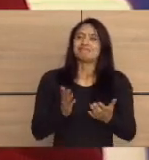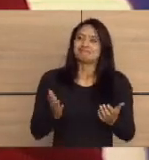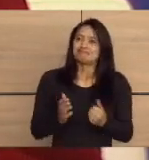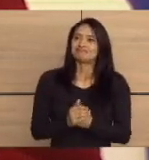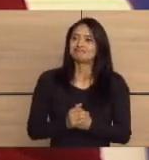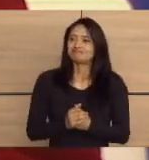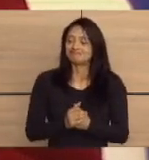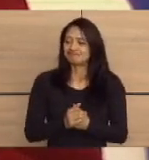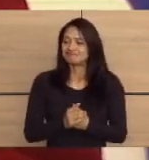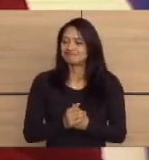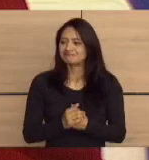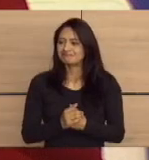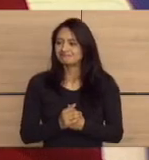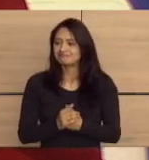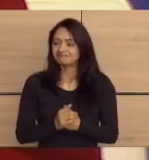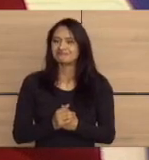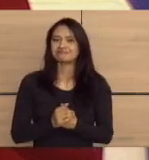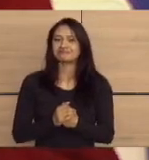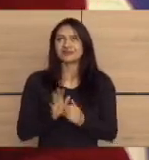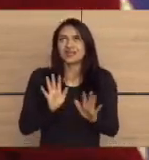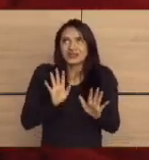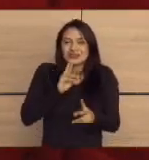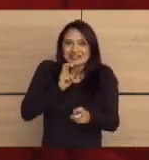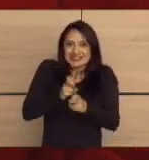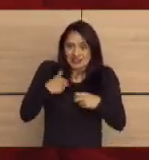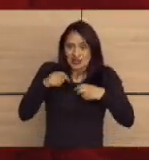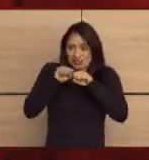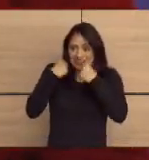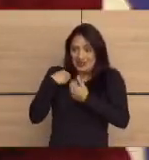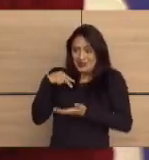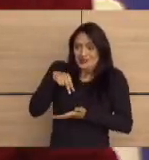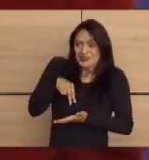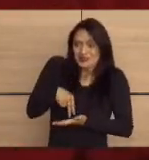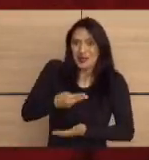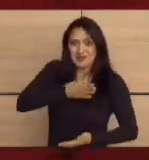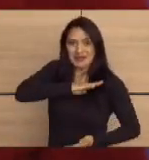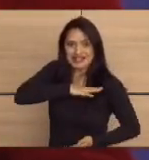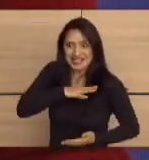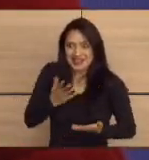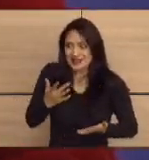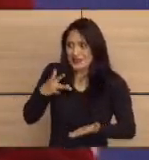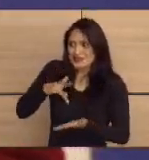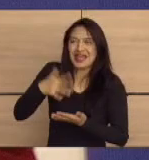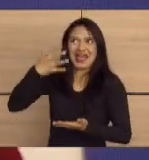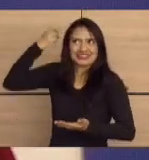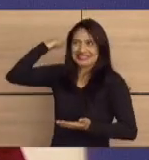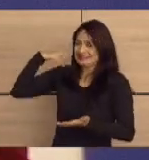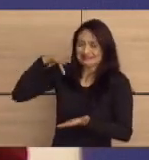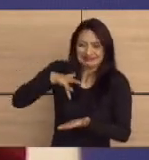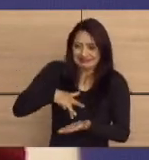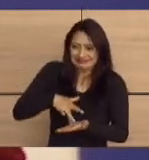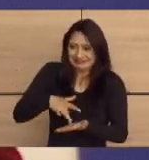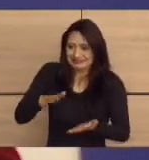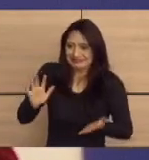uno, yo no estoy en el aula de secundaria hace tiempos, entonces mal podría